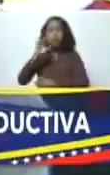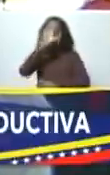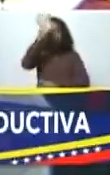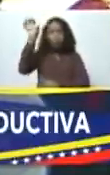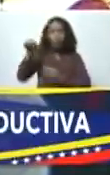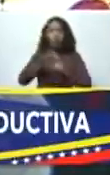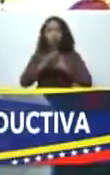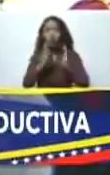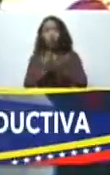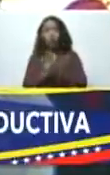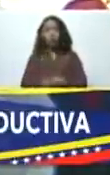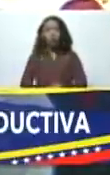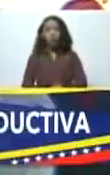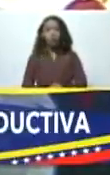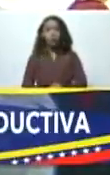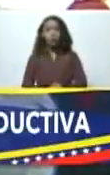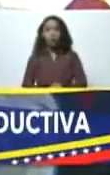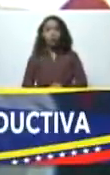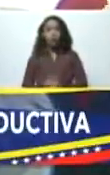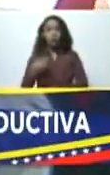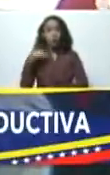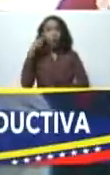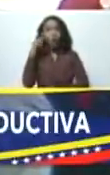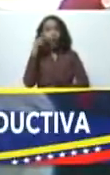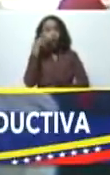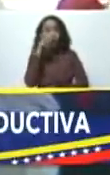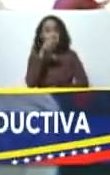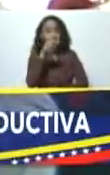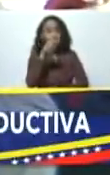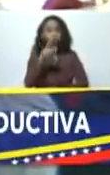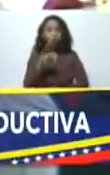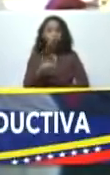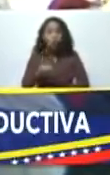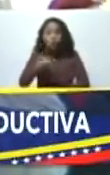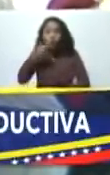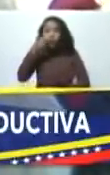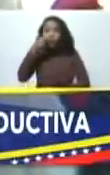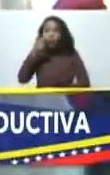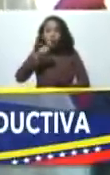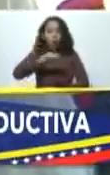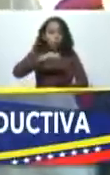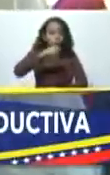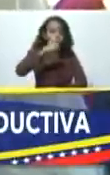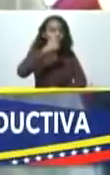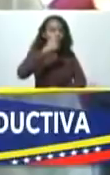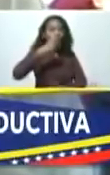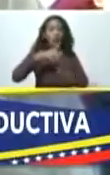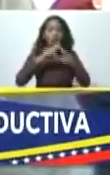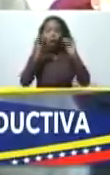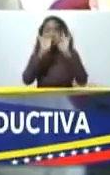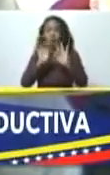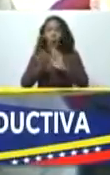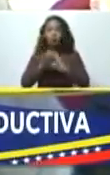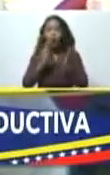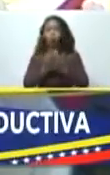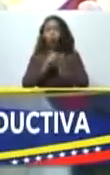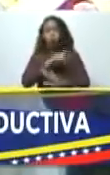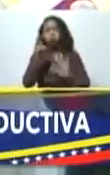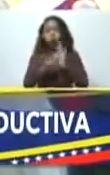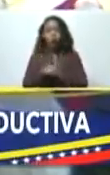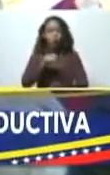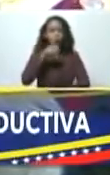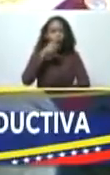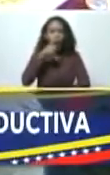mundo. Y he visto con mis ojos y he probado productos de todo tipo, en el mundo entero.